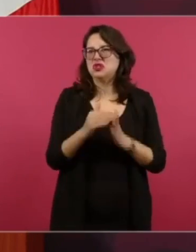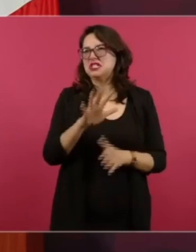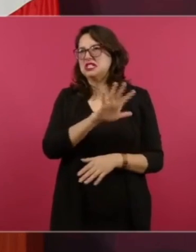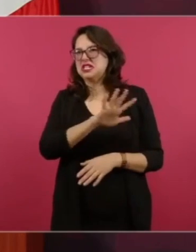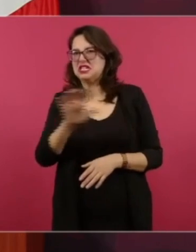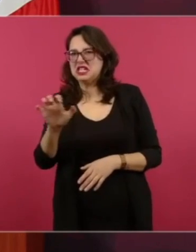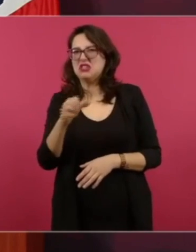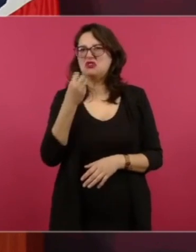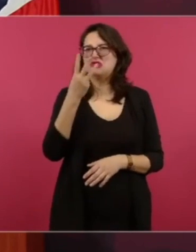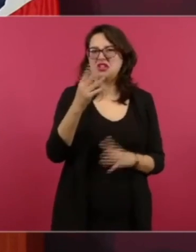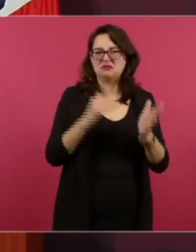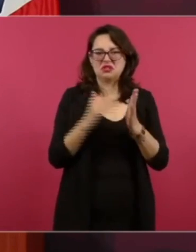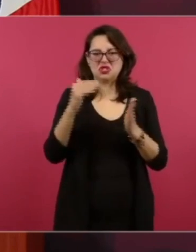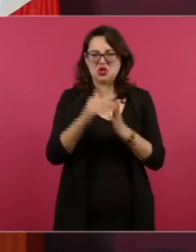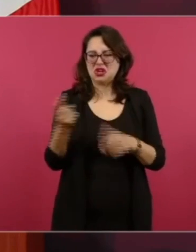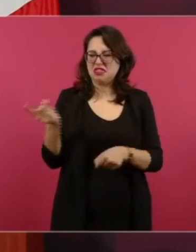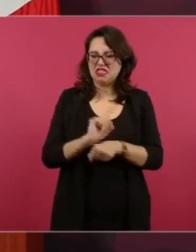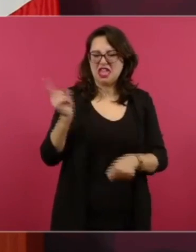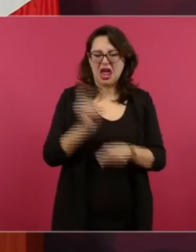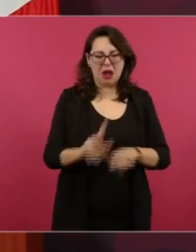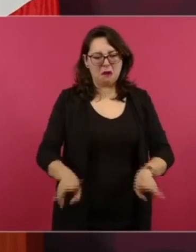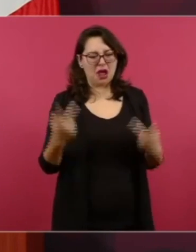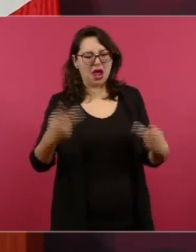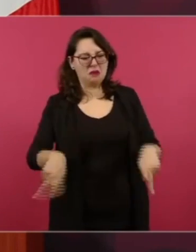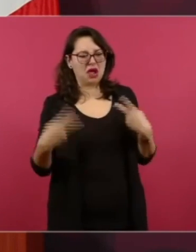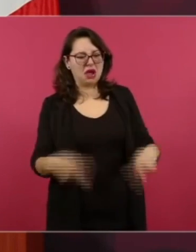2,500,000 hasta 3 millones de barriles diarios